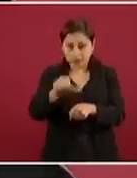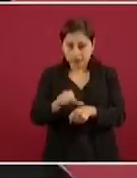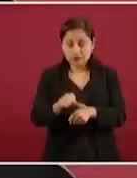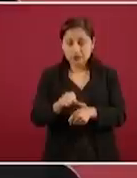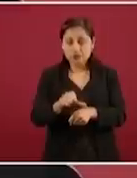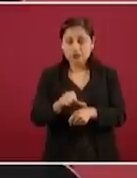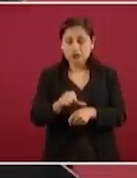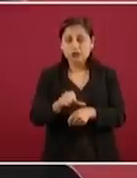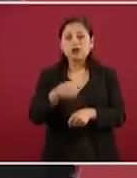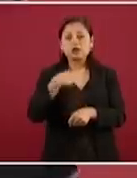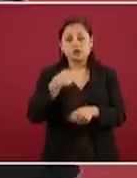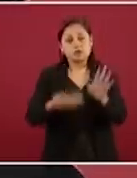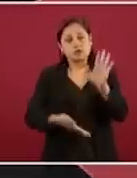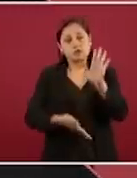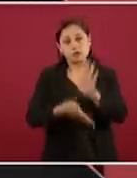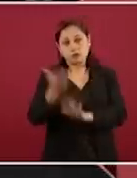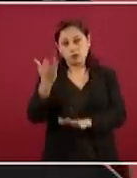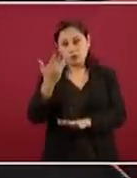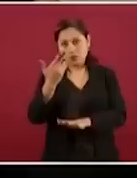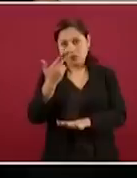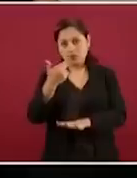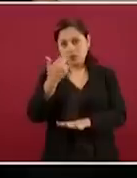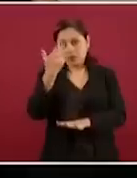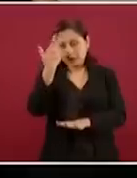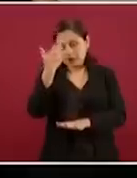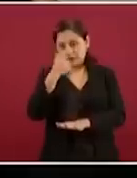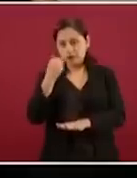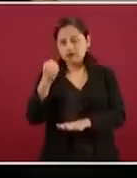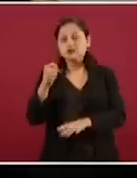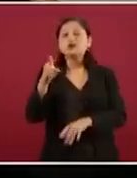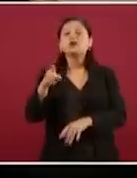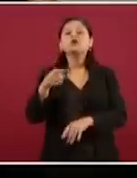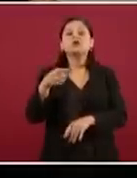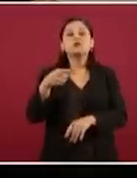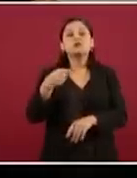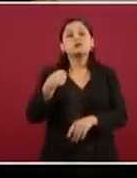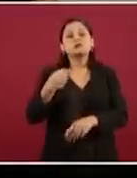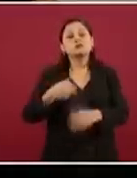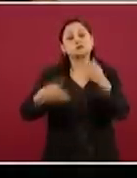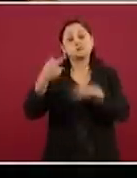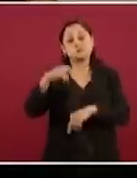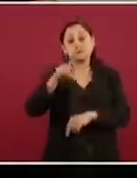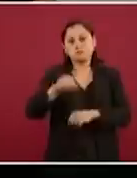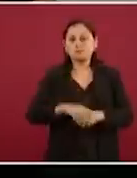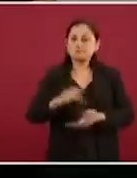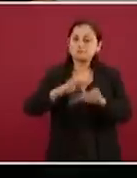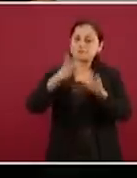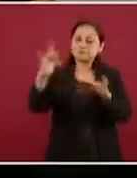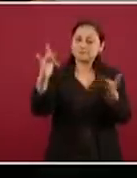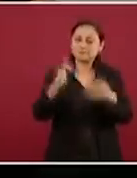a Hermosillo, porque voy y regreso. Muy bien, muchas gracias.